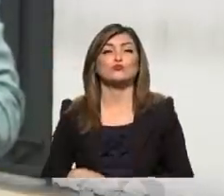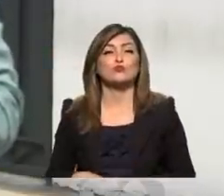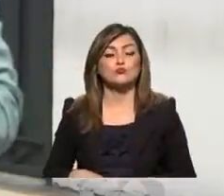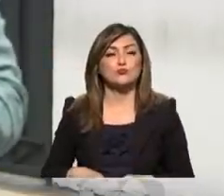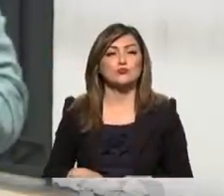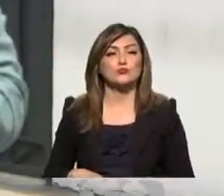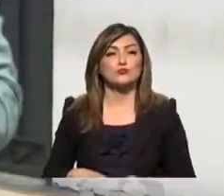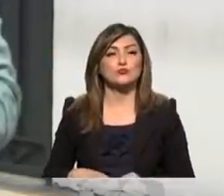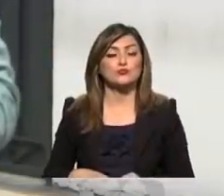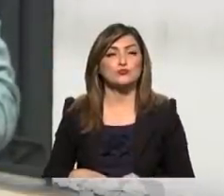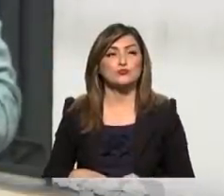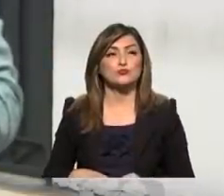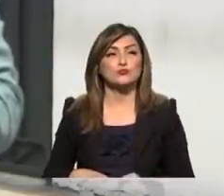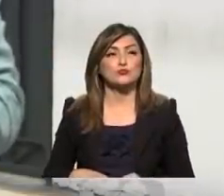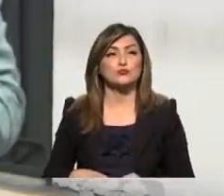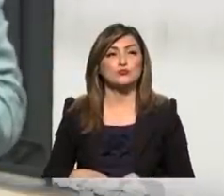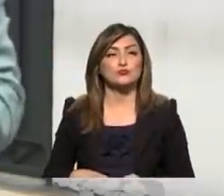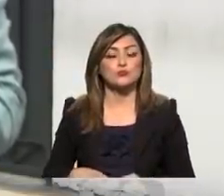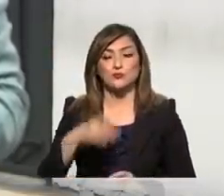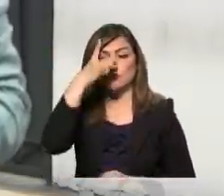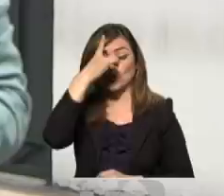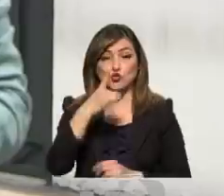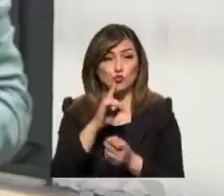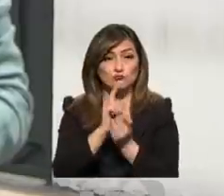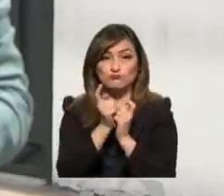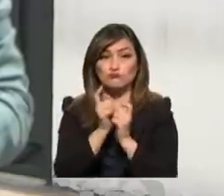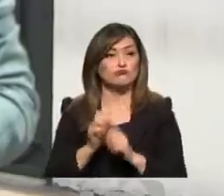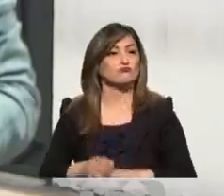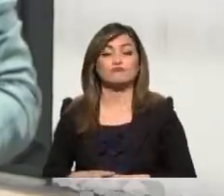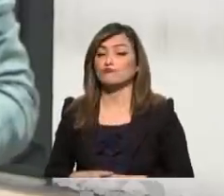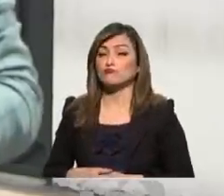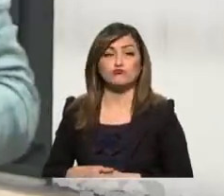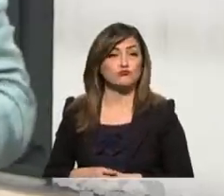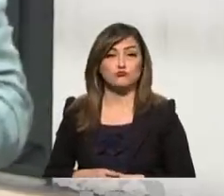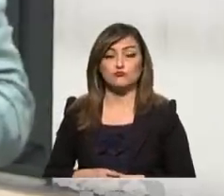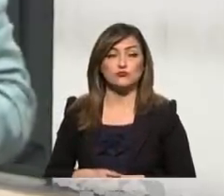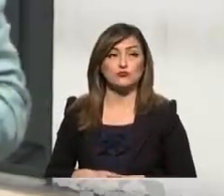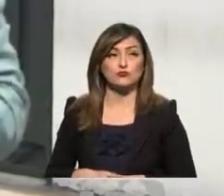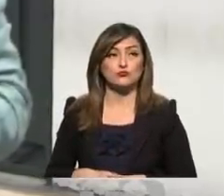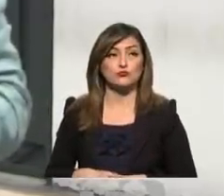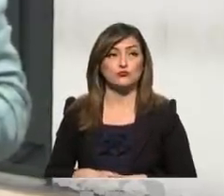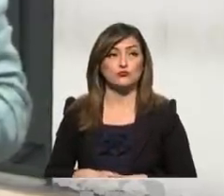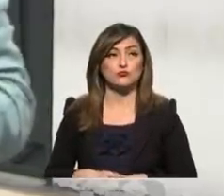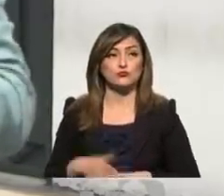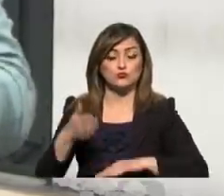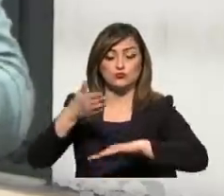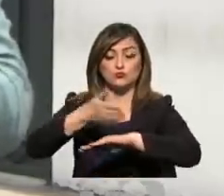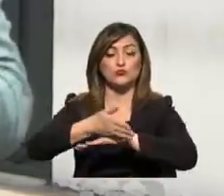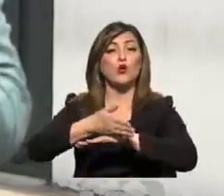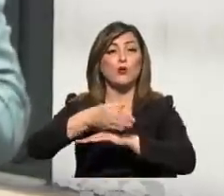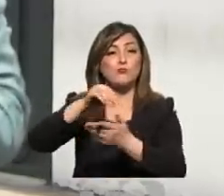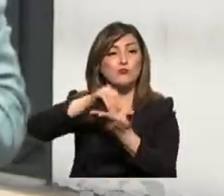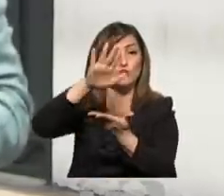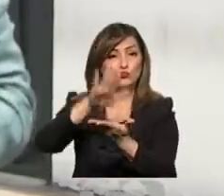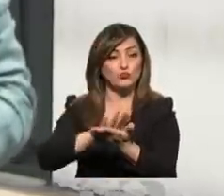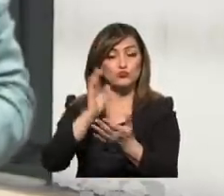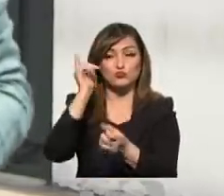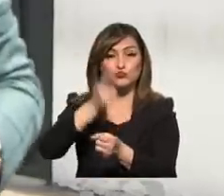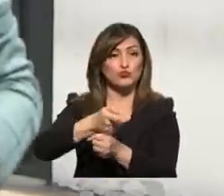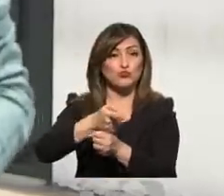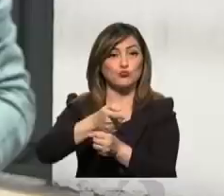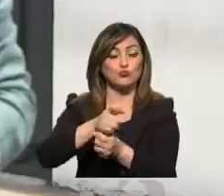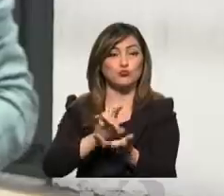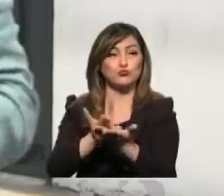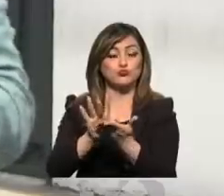Contencioso Electoral, pero que no cambia en nada la sentencia, luego de lo cual, pues, se ejecutoriará.